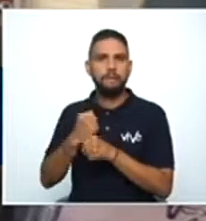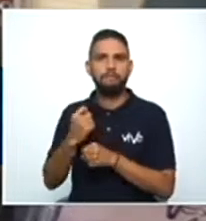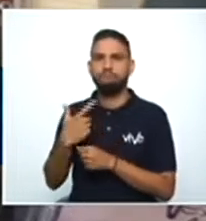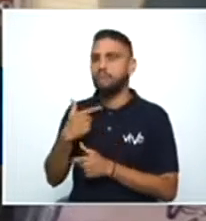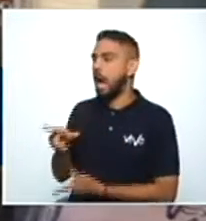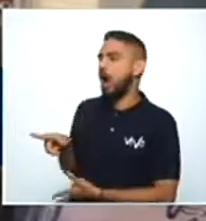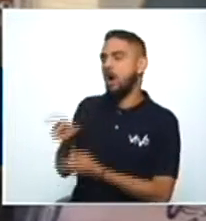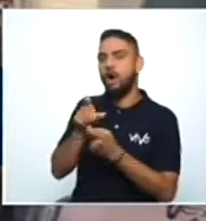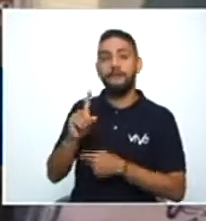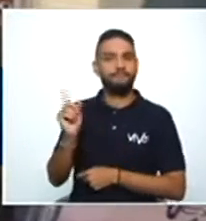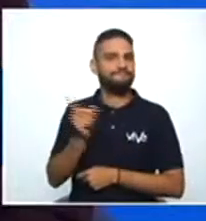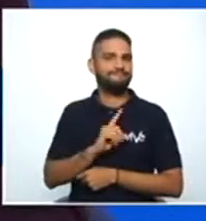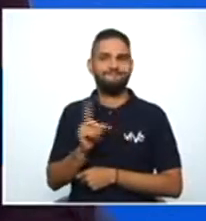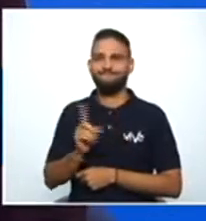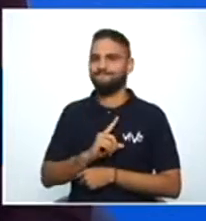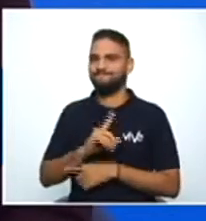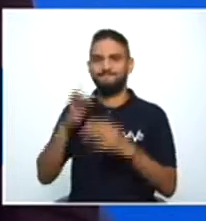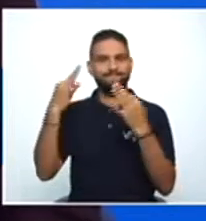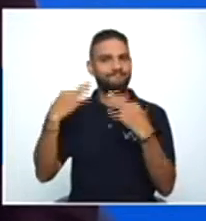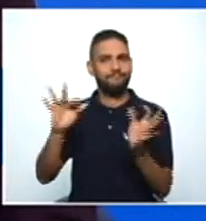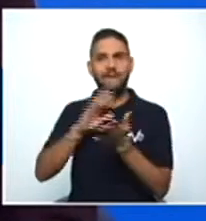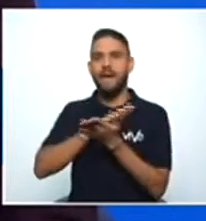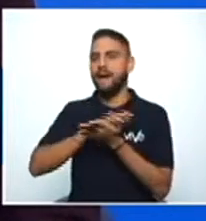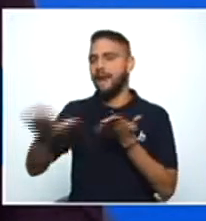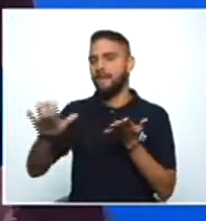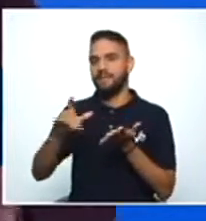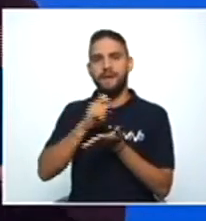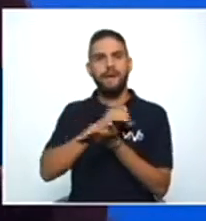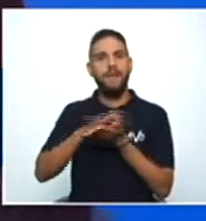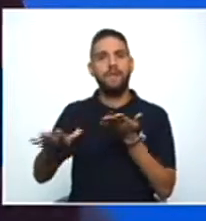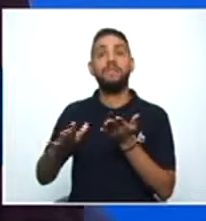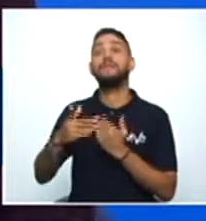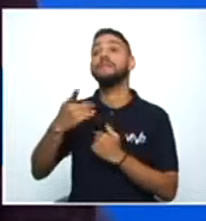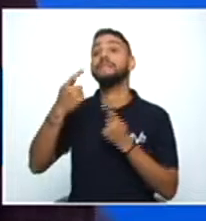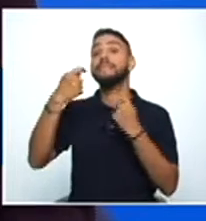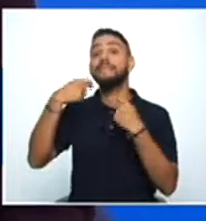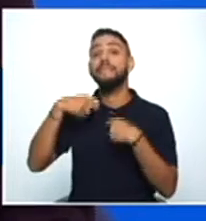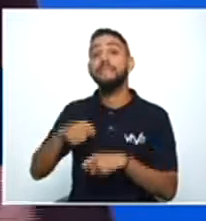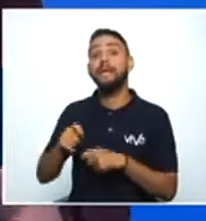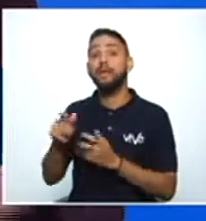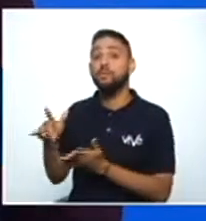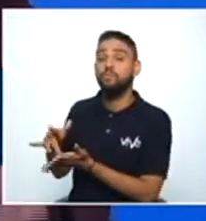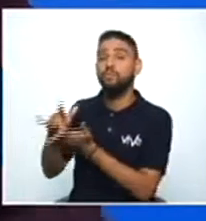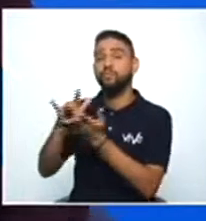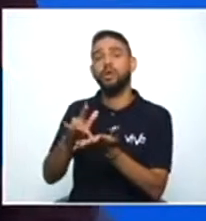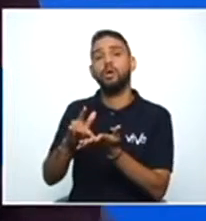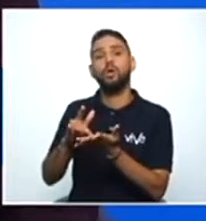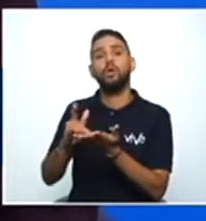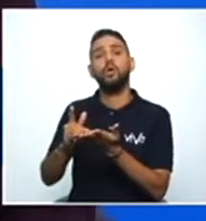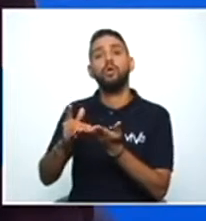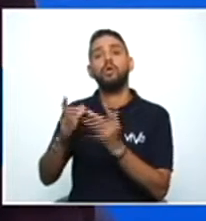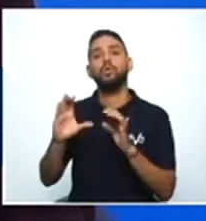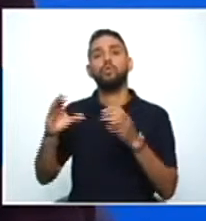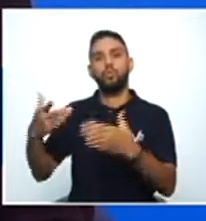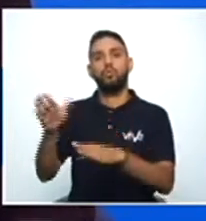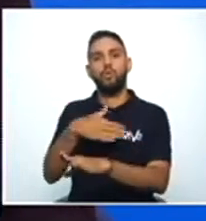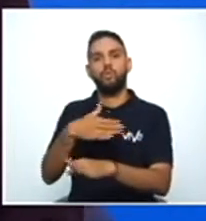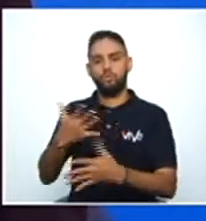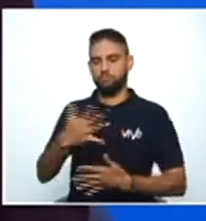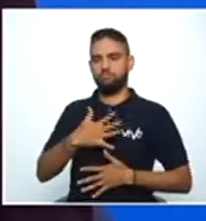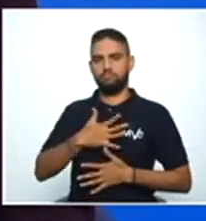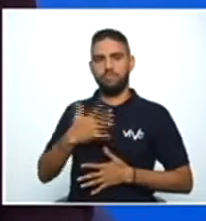cobramos para realizar este trabajo simplemente en la apuesta que estamos realizando por el movimiento musical del país nosotros